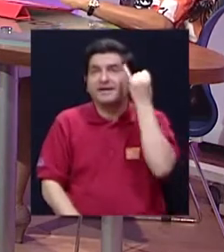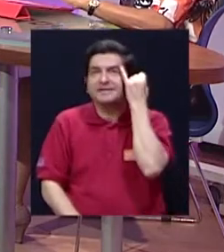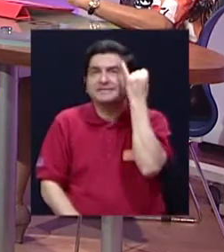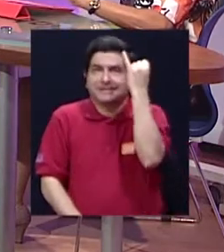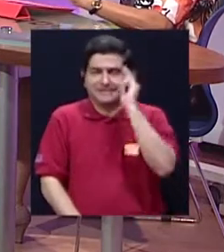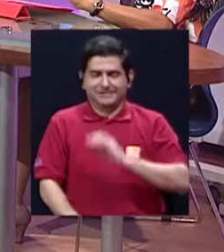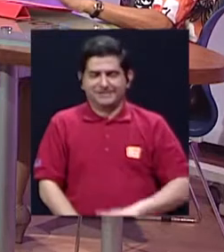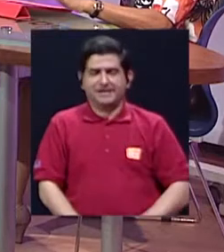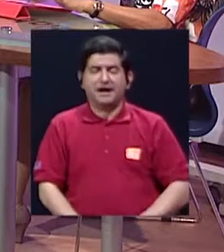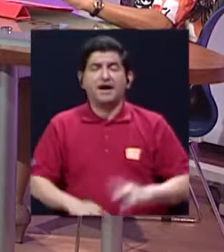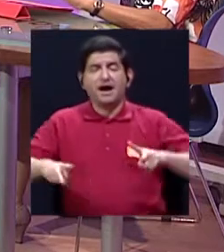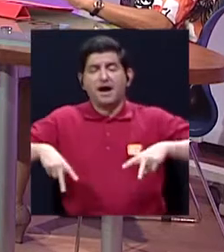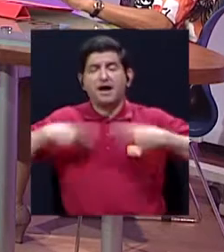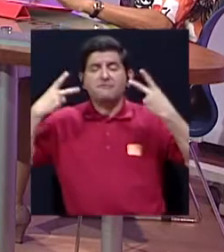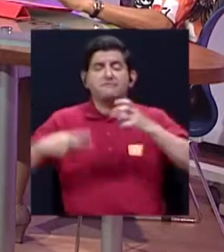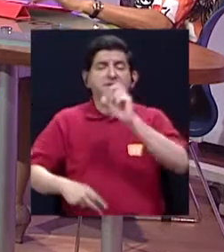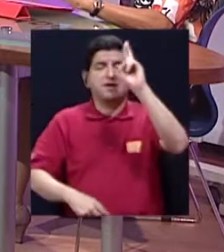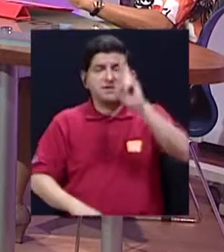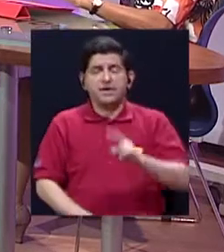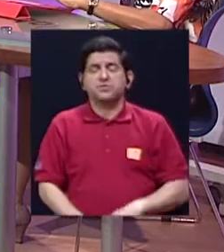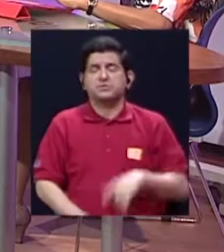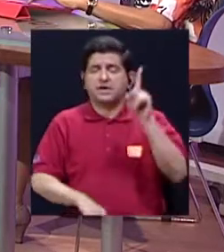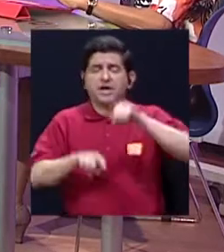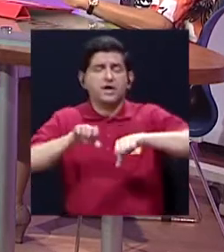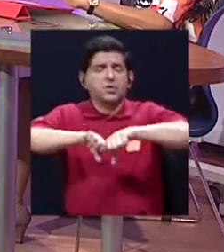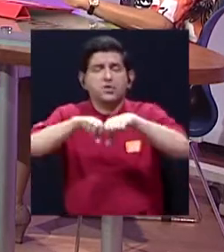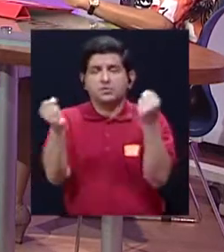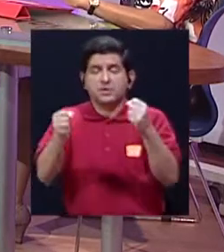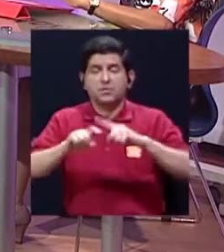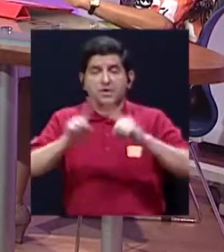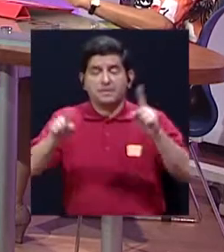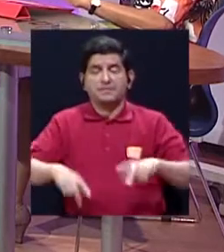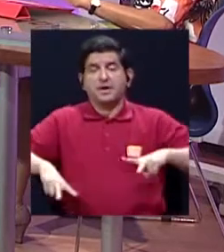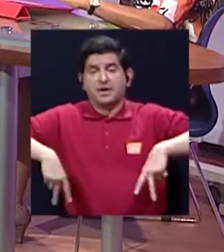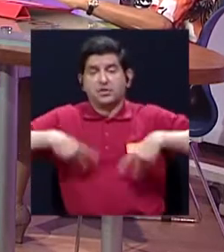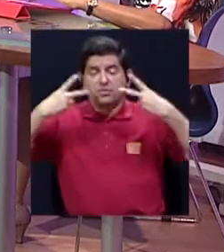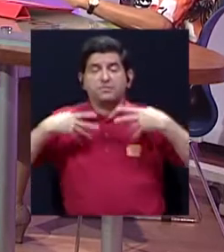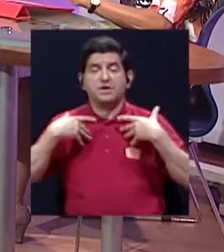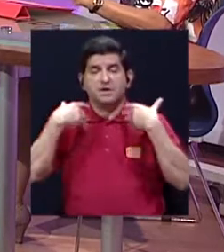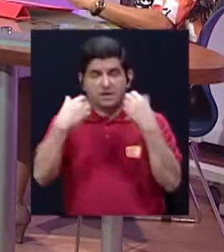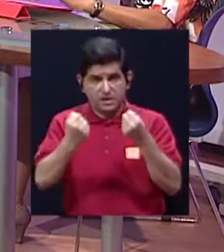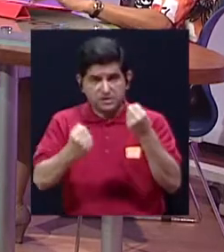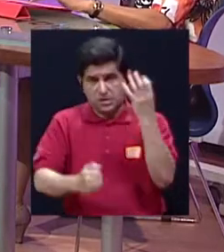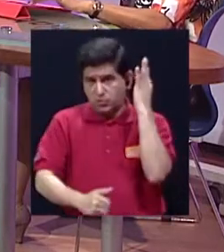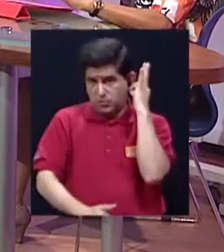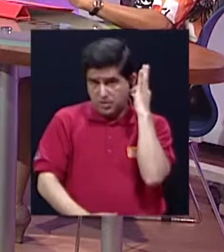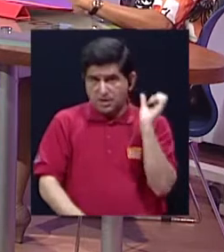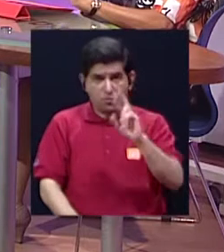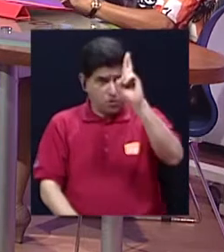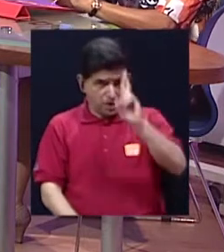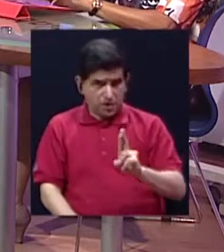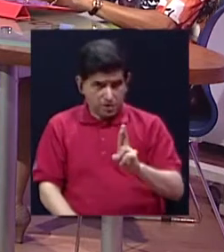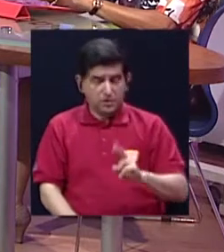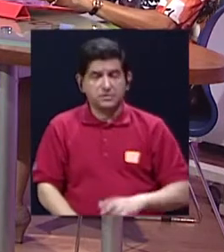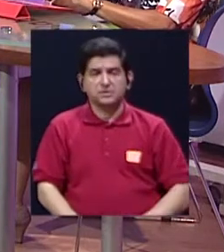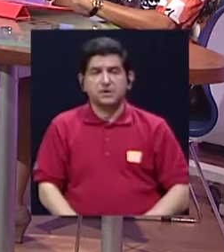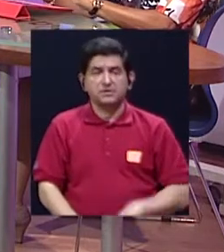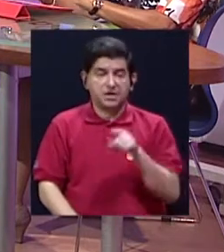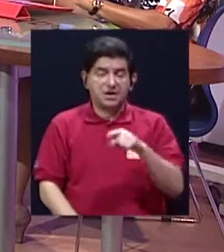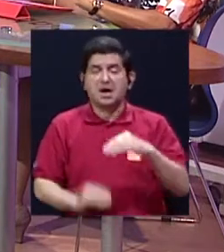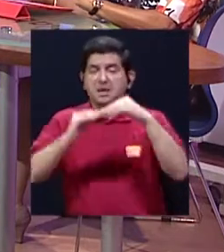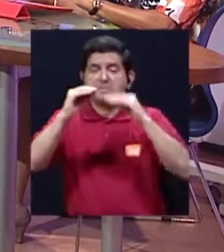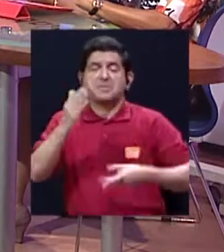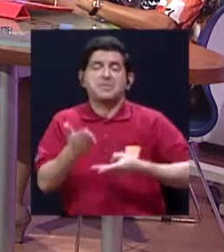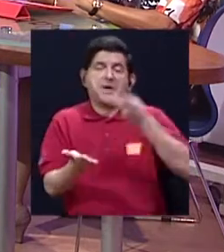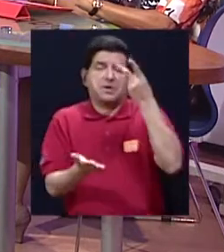es que la vida en Costa Rica es inviolable. Pero parece que la vida y la salud de las mujeres en Costa Rica es lo de